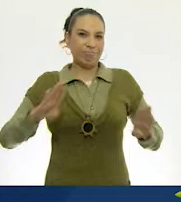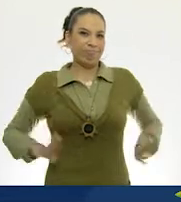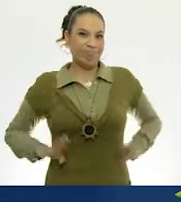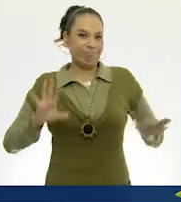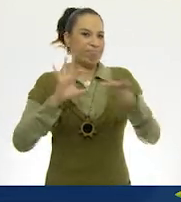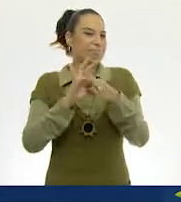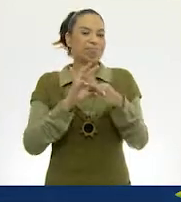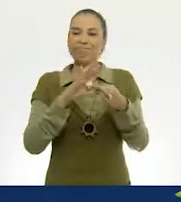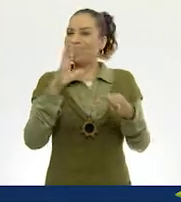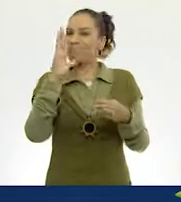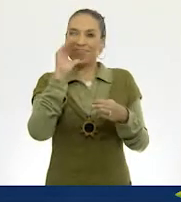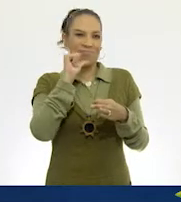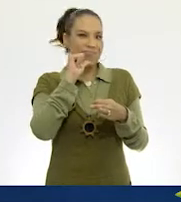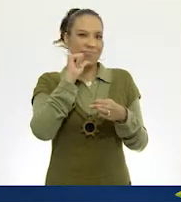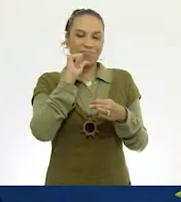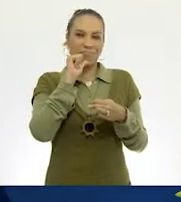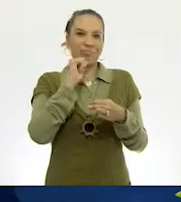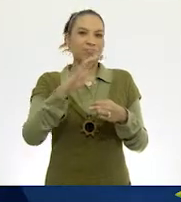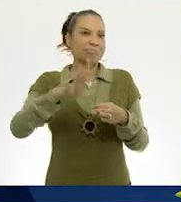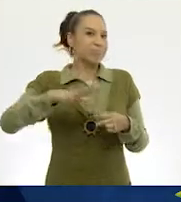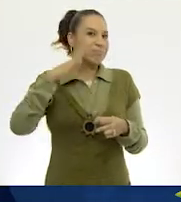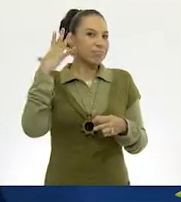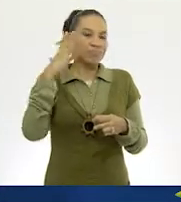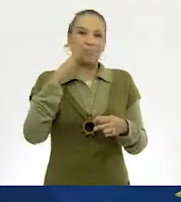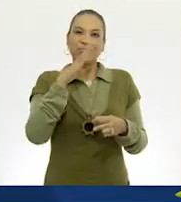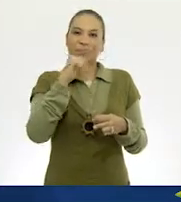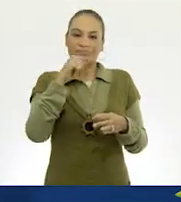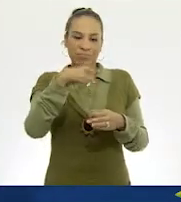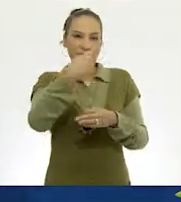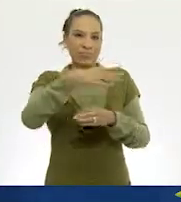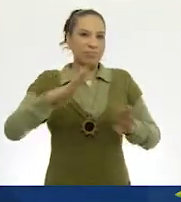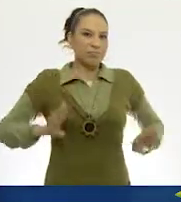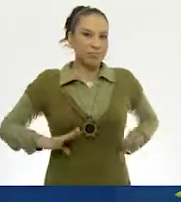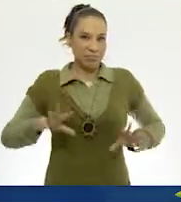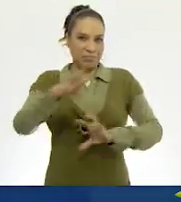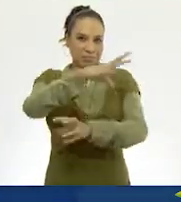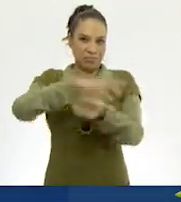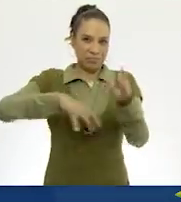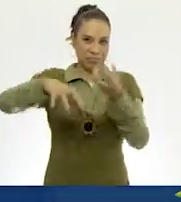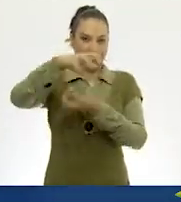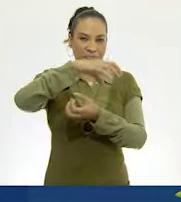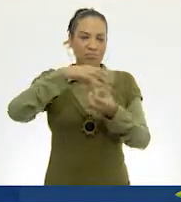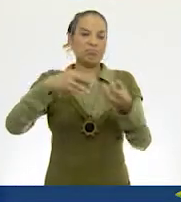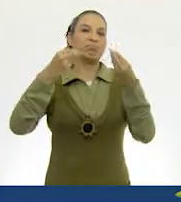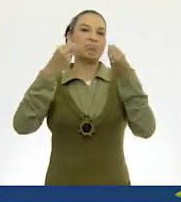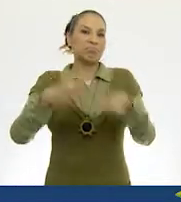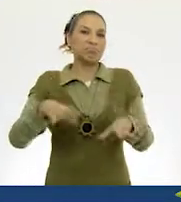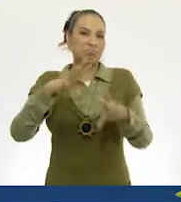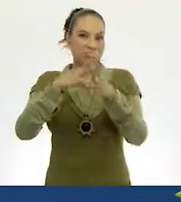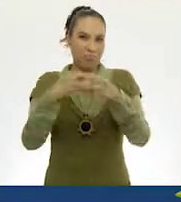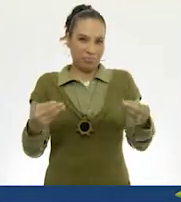pudo adaptarse con suficiente velocidad al entorno y pereció.